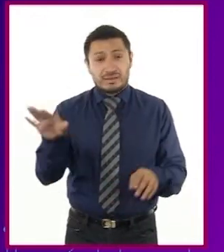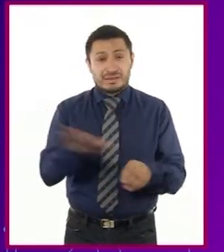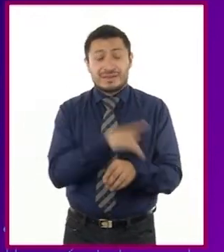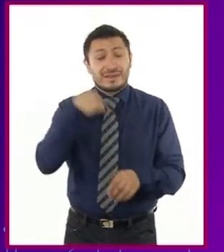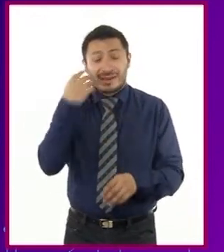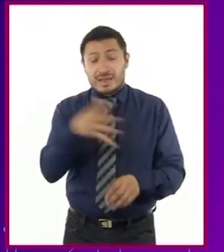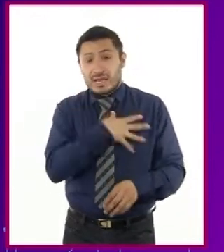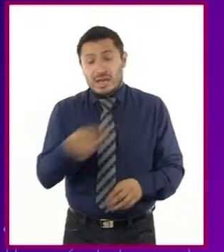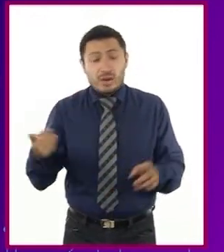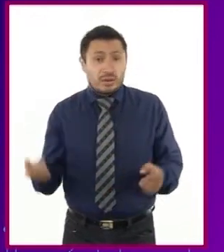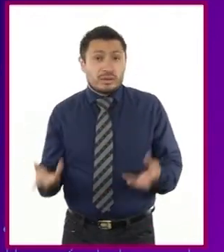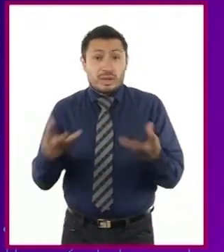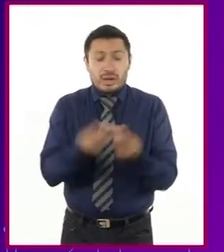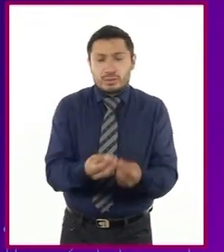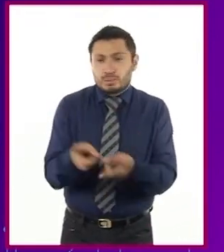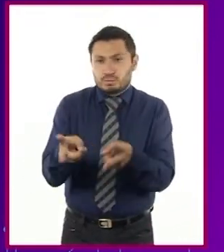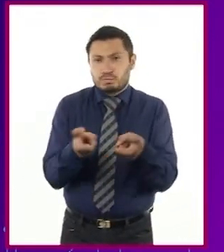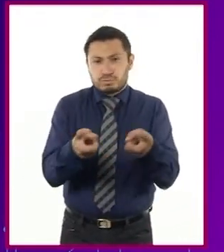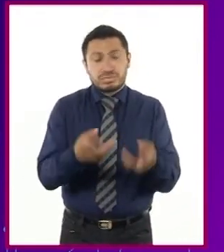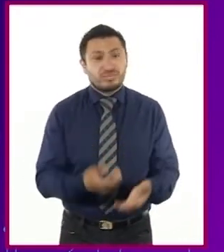ellos pues, a extorsionar gente.